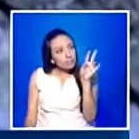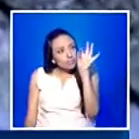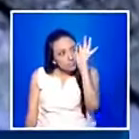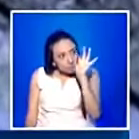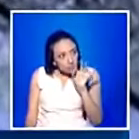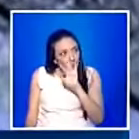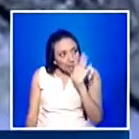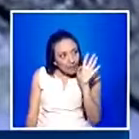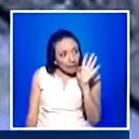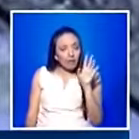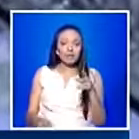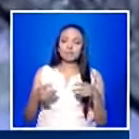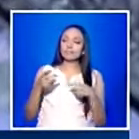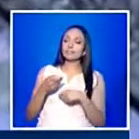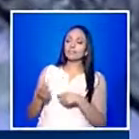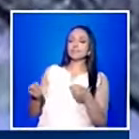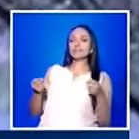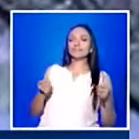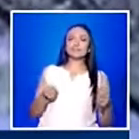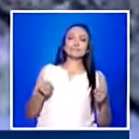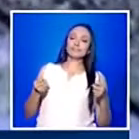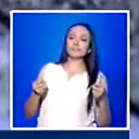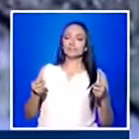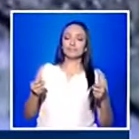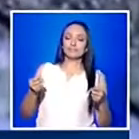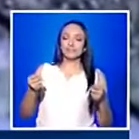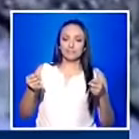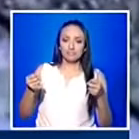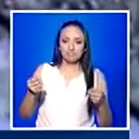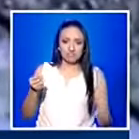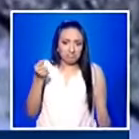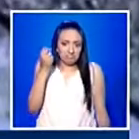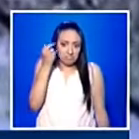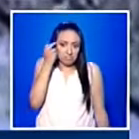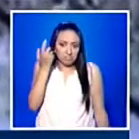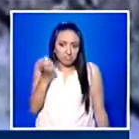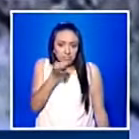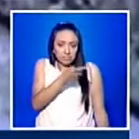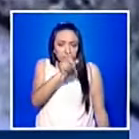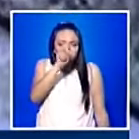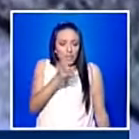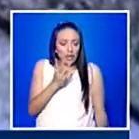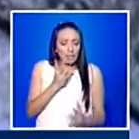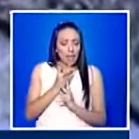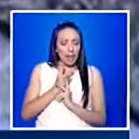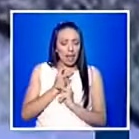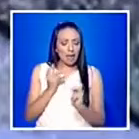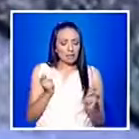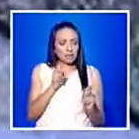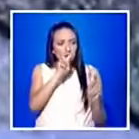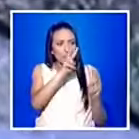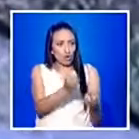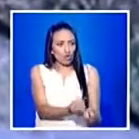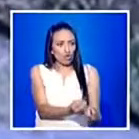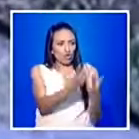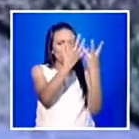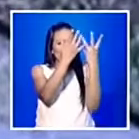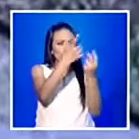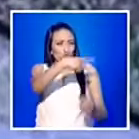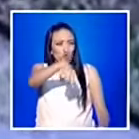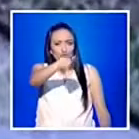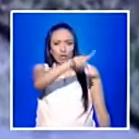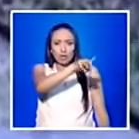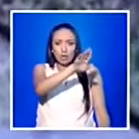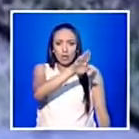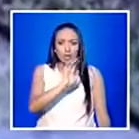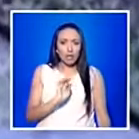llamas y se marcha del lugar. Se lo podría catalogar como un pirómano que siente placer al ver encenderse en este